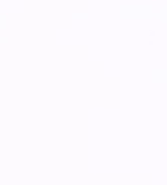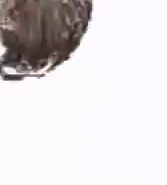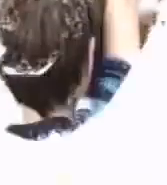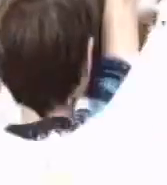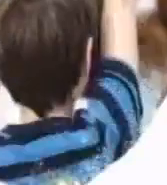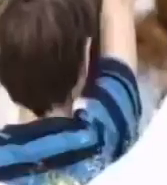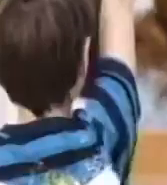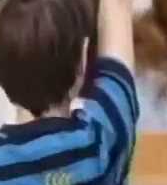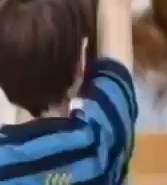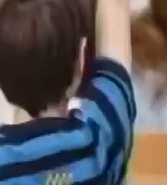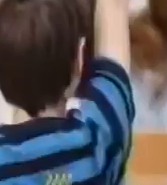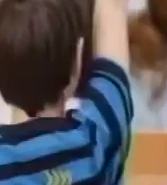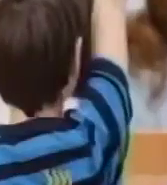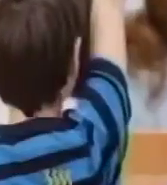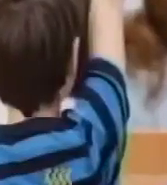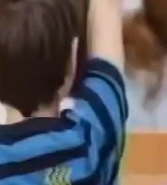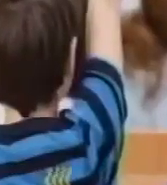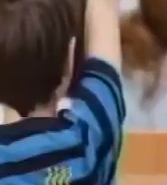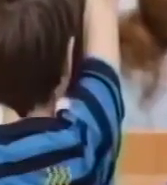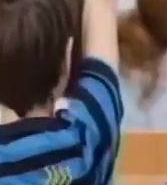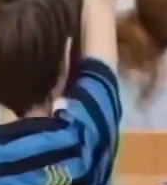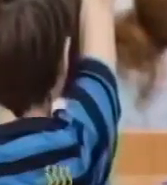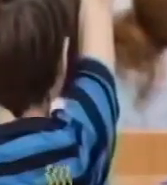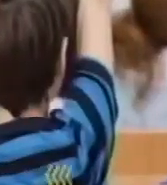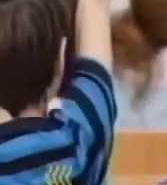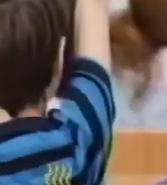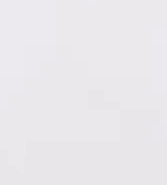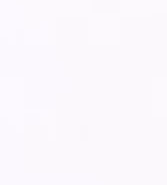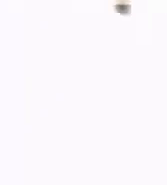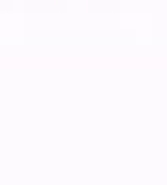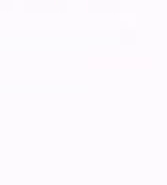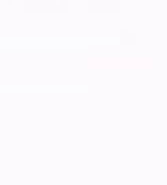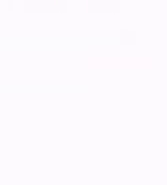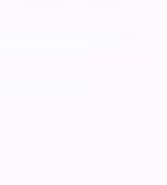A continuación, comunicación y lenguaje, tercero básico.